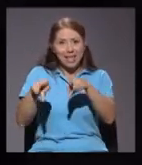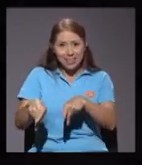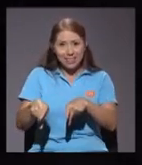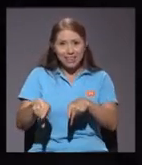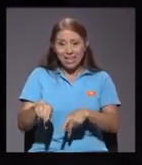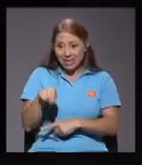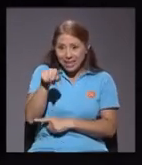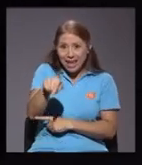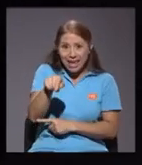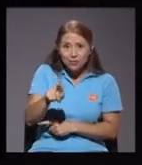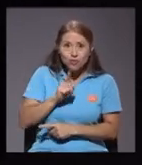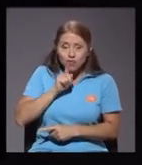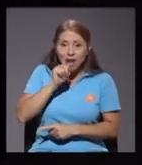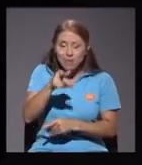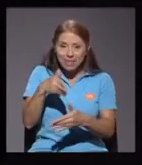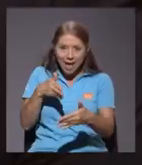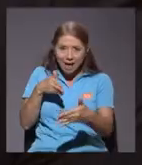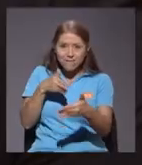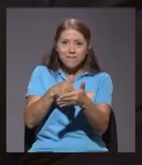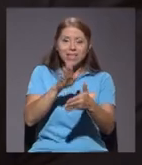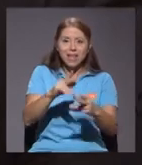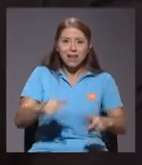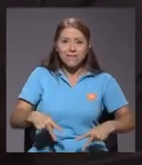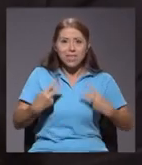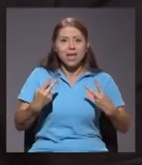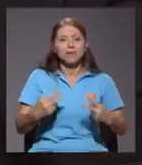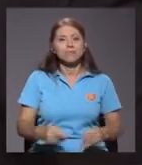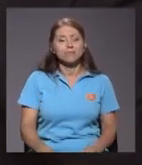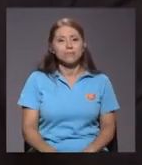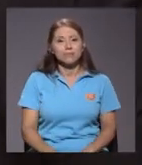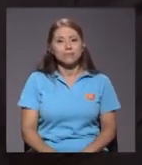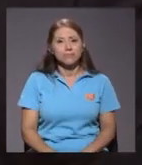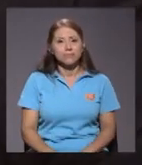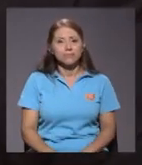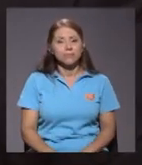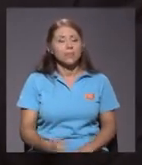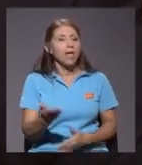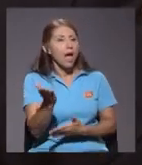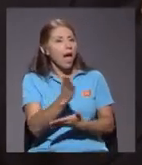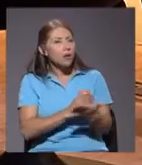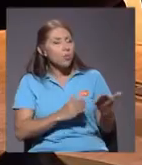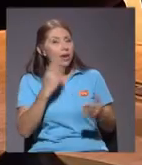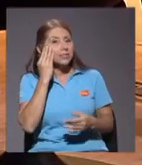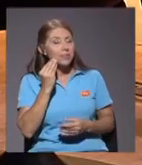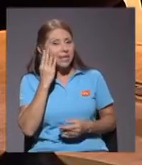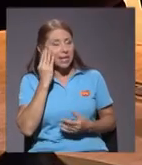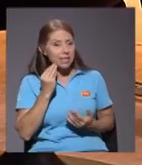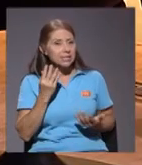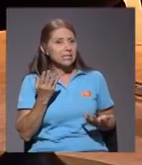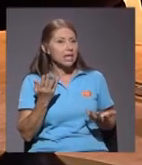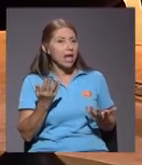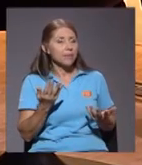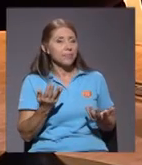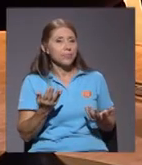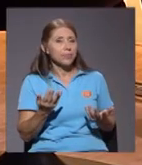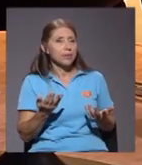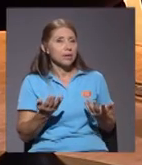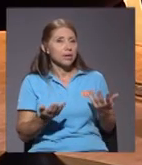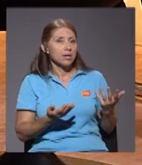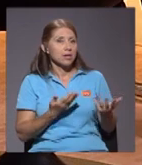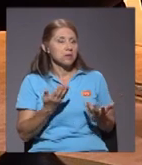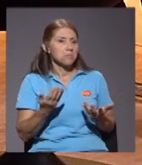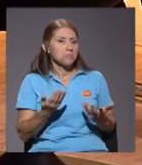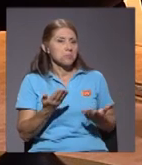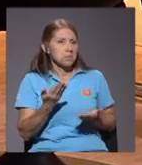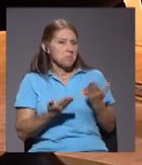realmente le afecta a la vida alguna experiencia y no deben